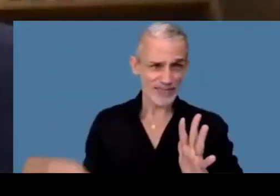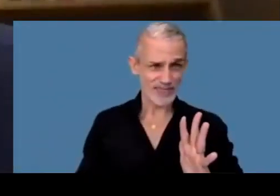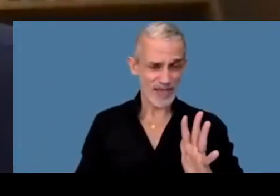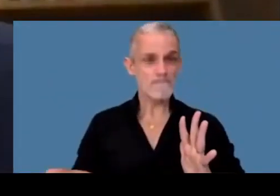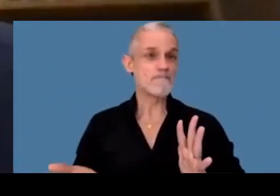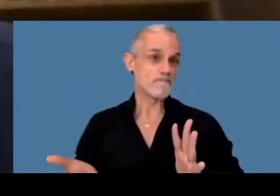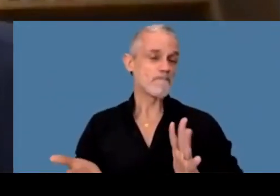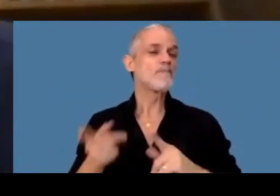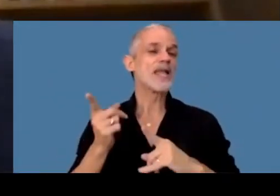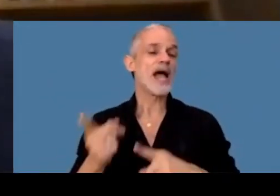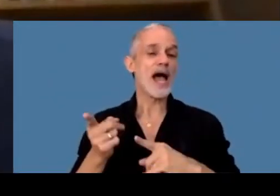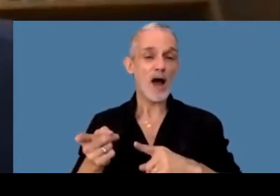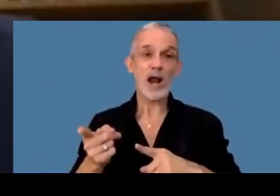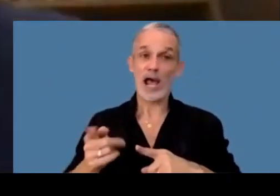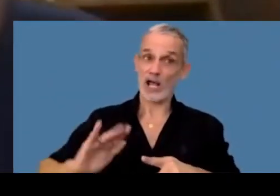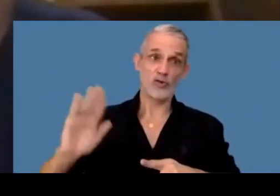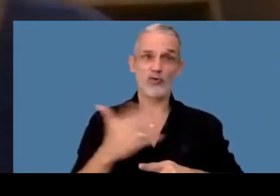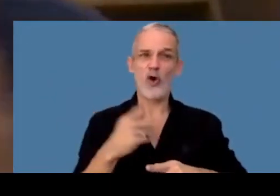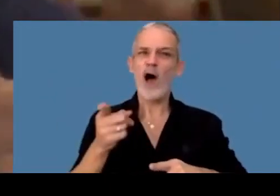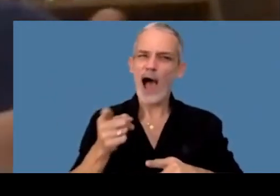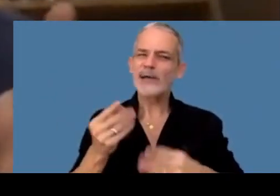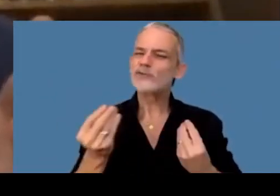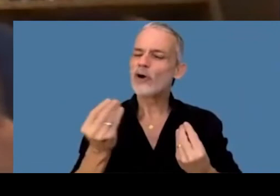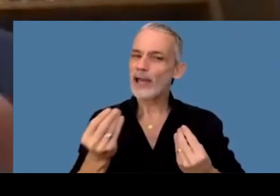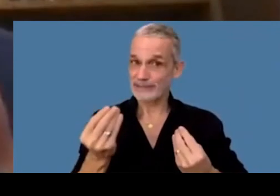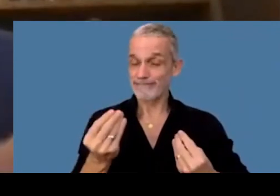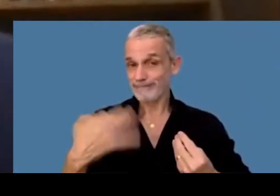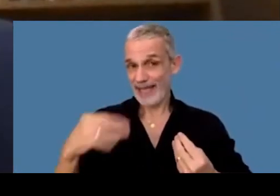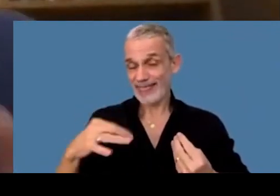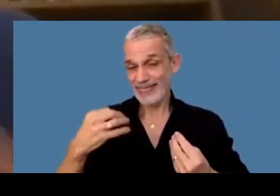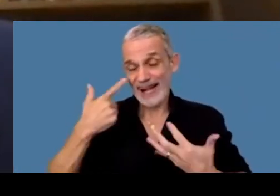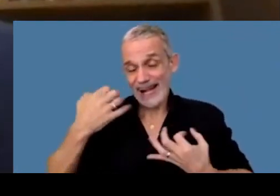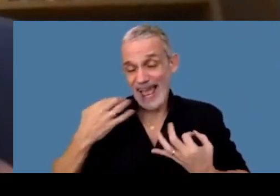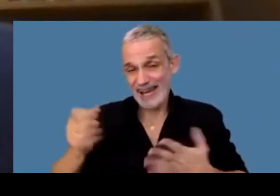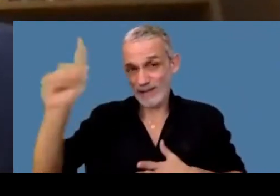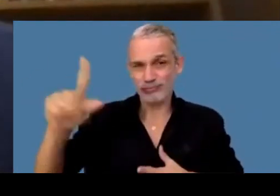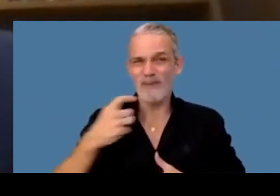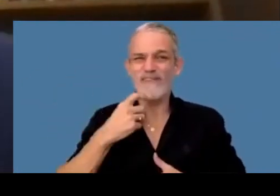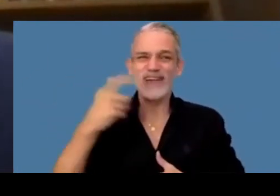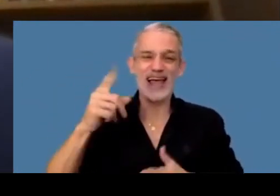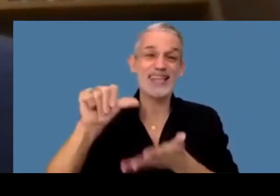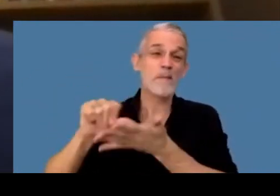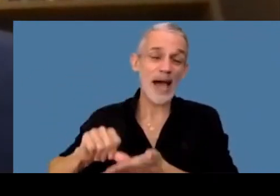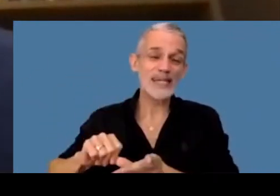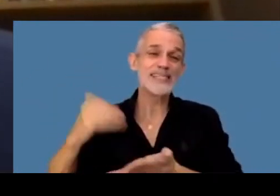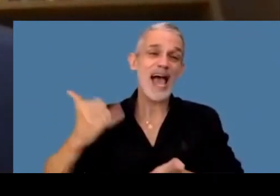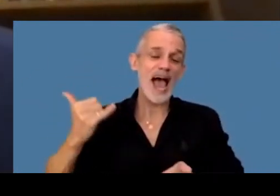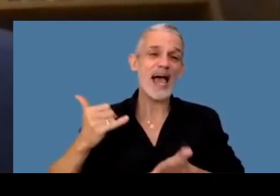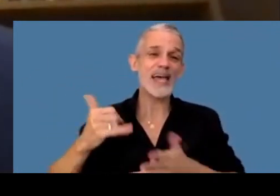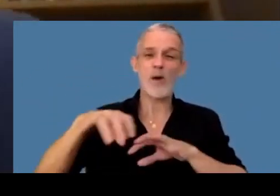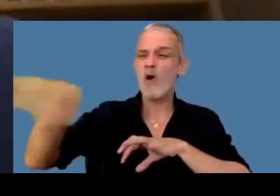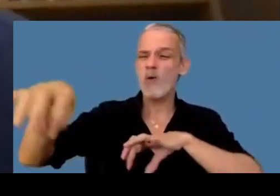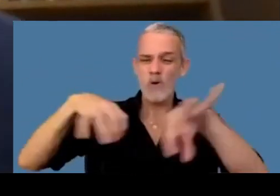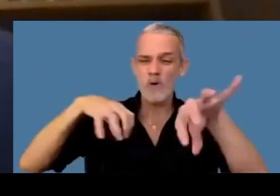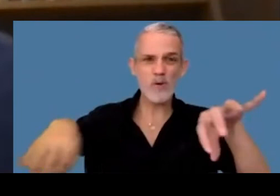Ahora, todo eso implica una realidad que en general los países que tienen mayor distribución tienen mayor